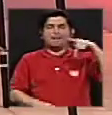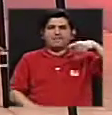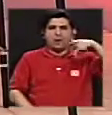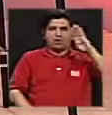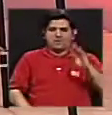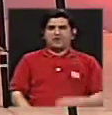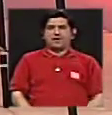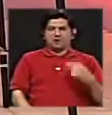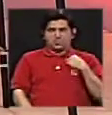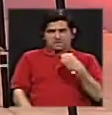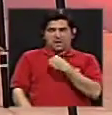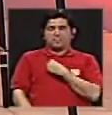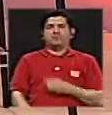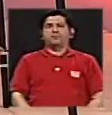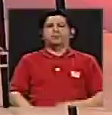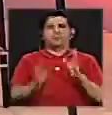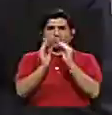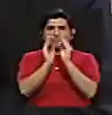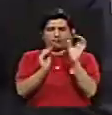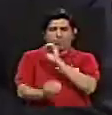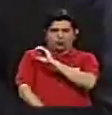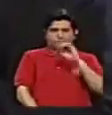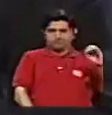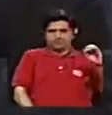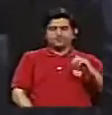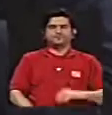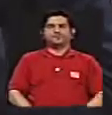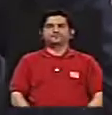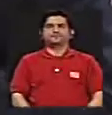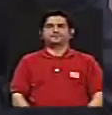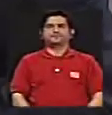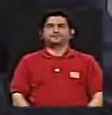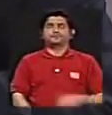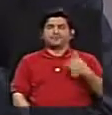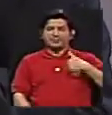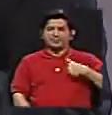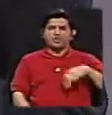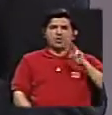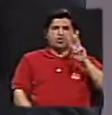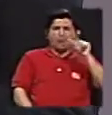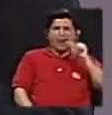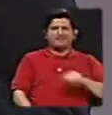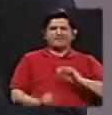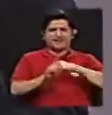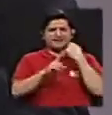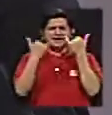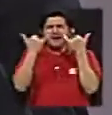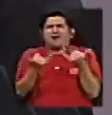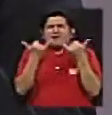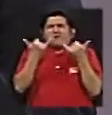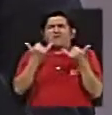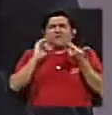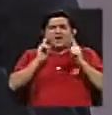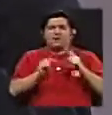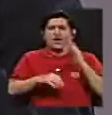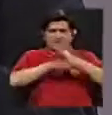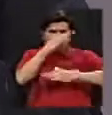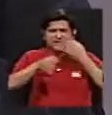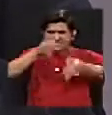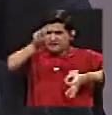Brenes, integrante del Foro de Occidente. Don Walter, ¿cuál es la situación en este momento